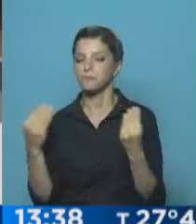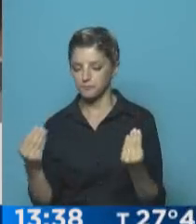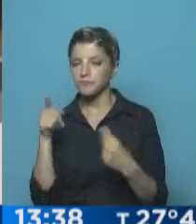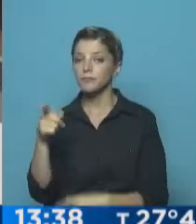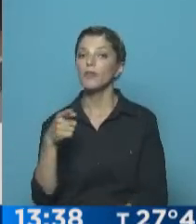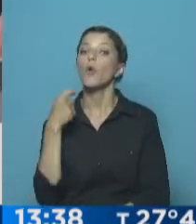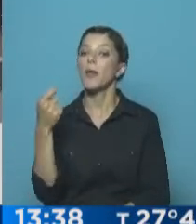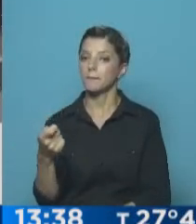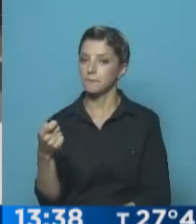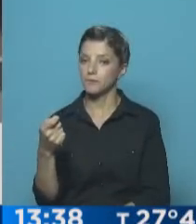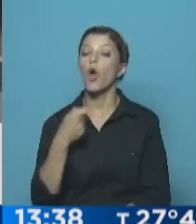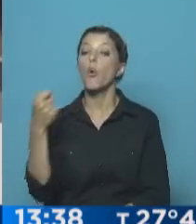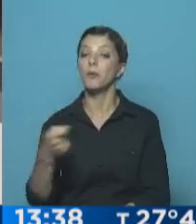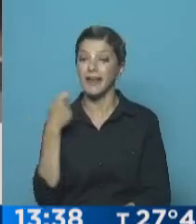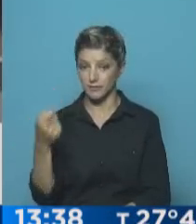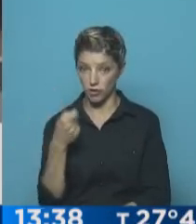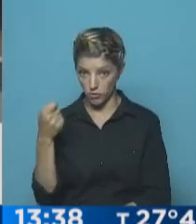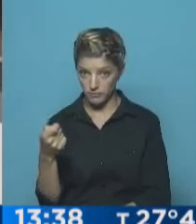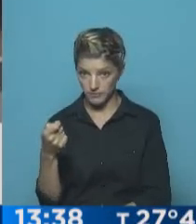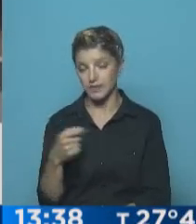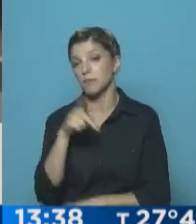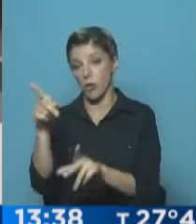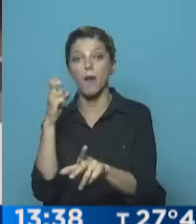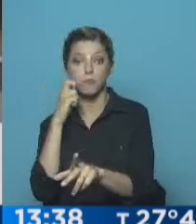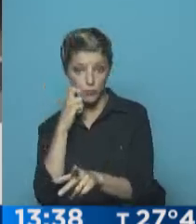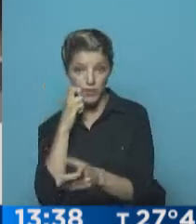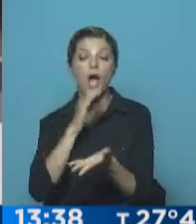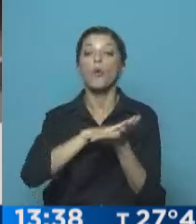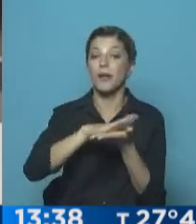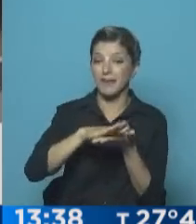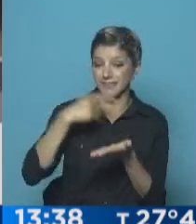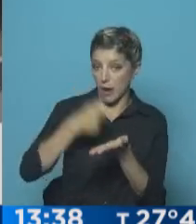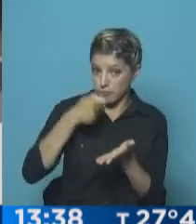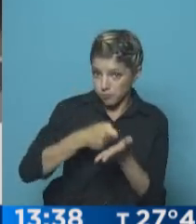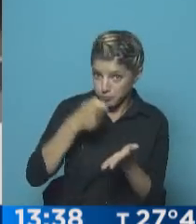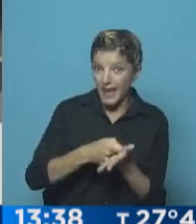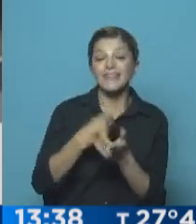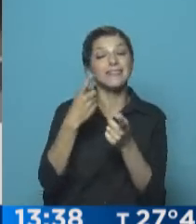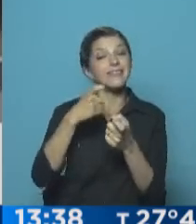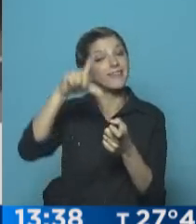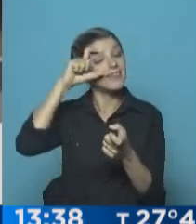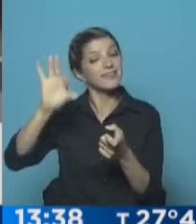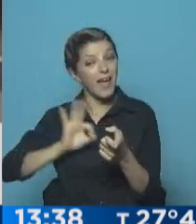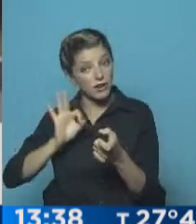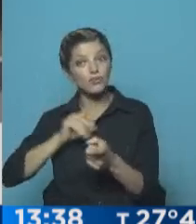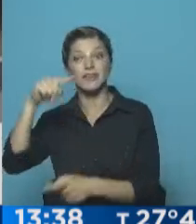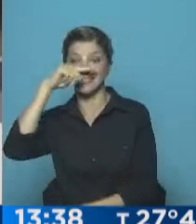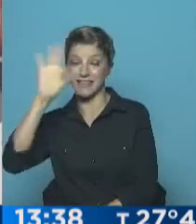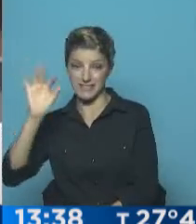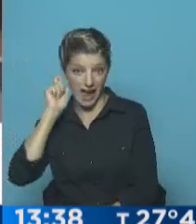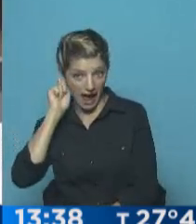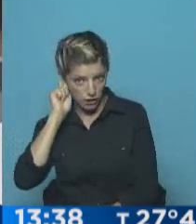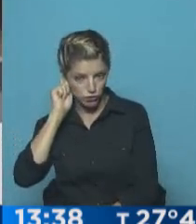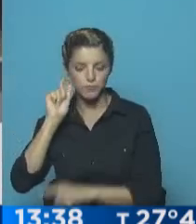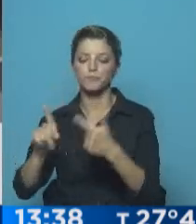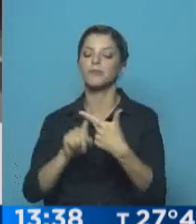pensión una una jubilación por edad avanzada una mínima de aportes se requiere 10 años de aporte y la edad 70 años esta jubilación